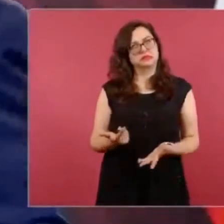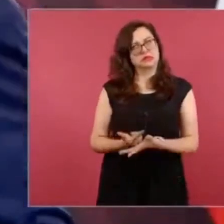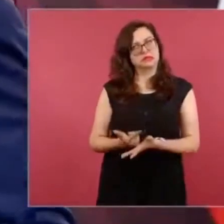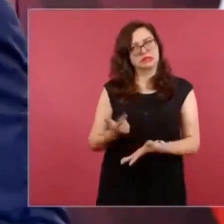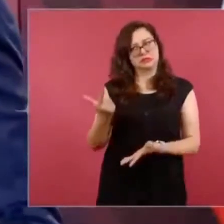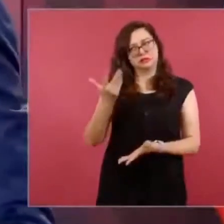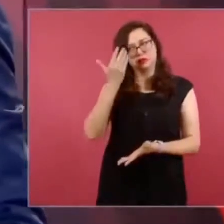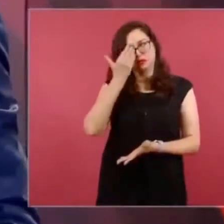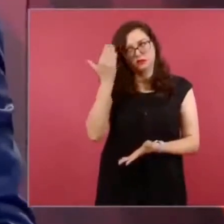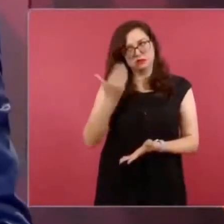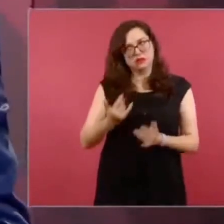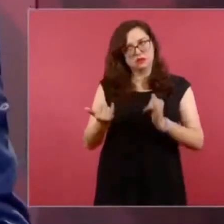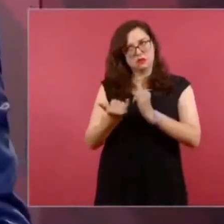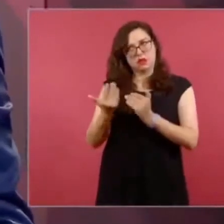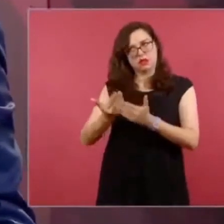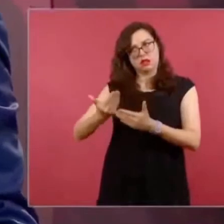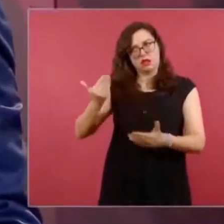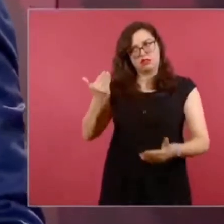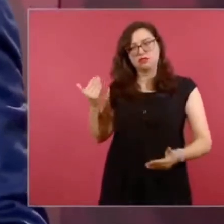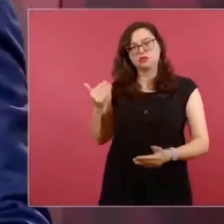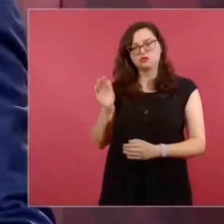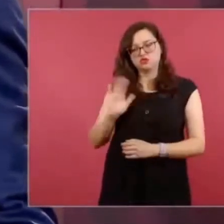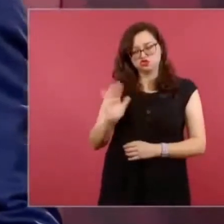el horror.